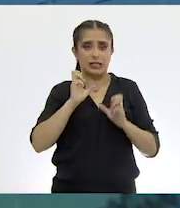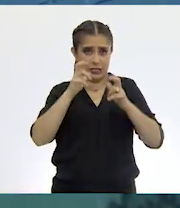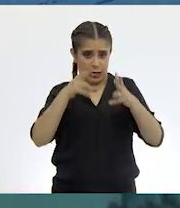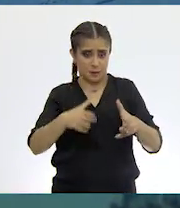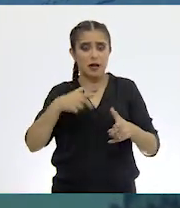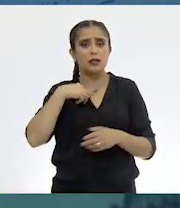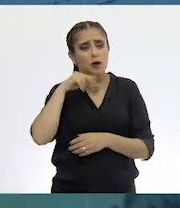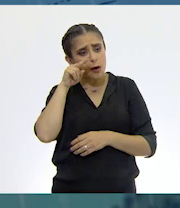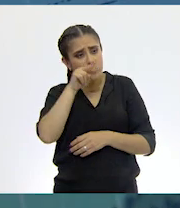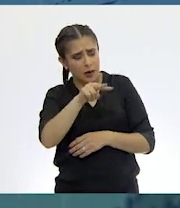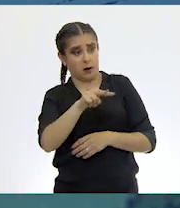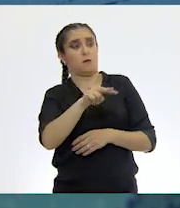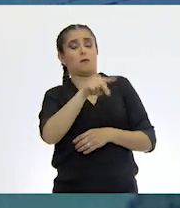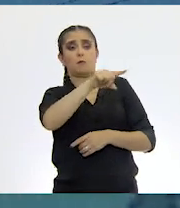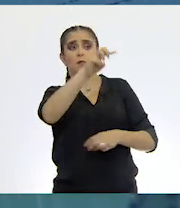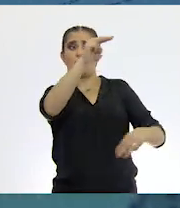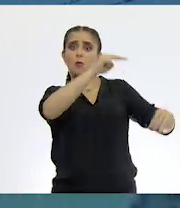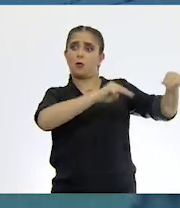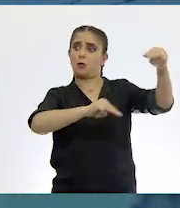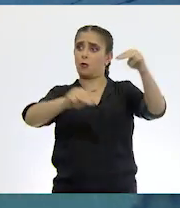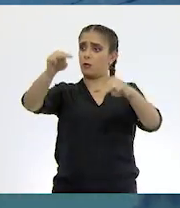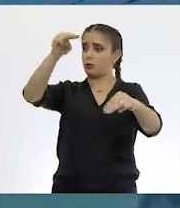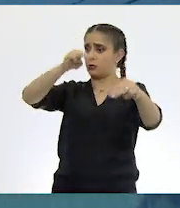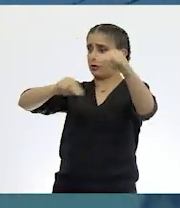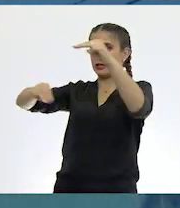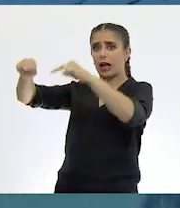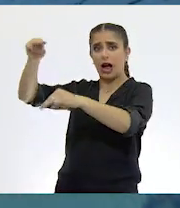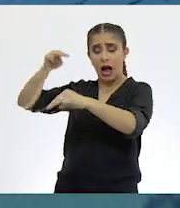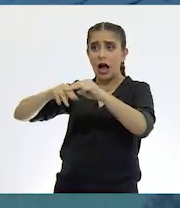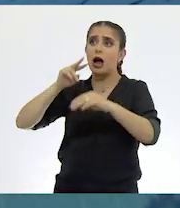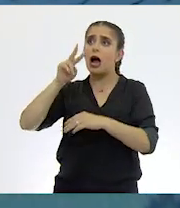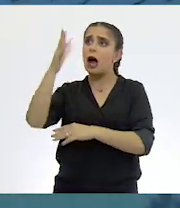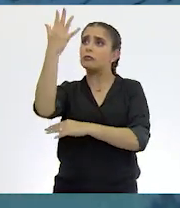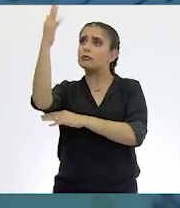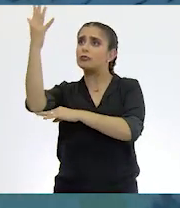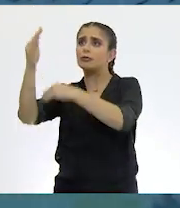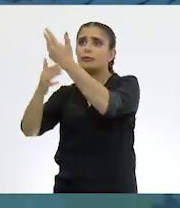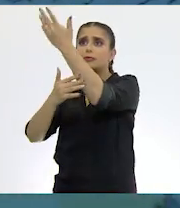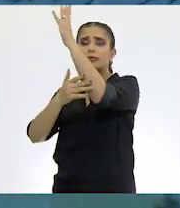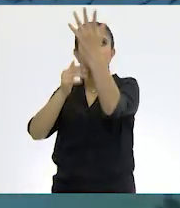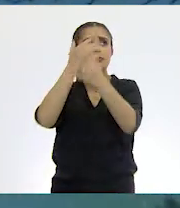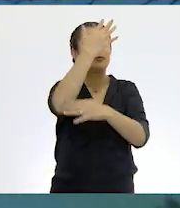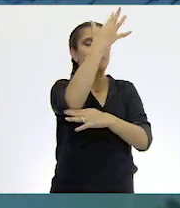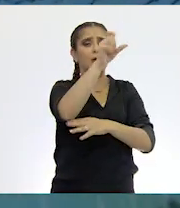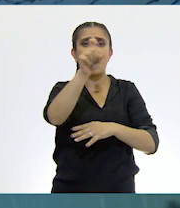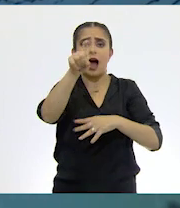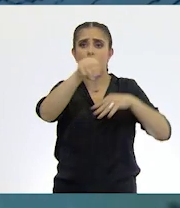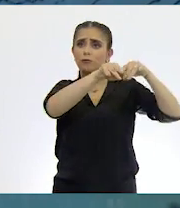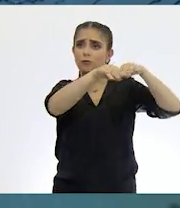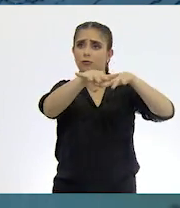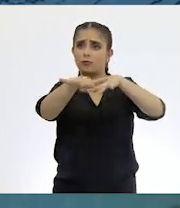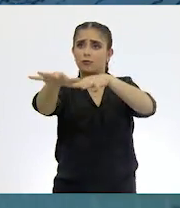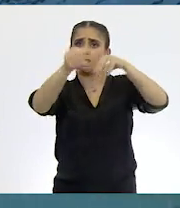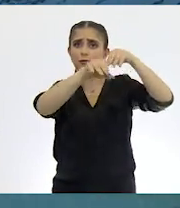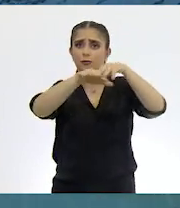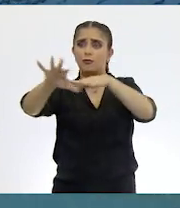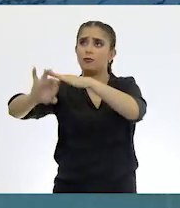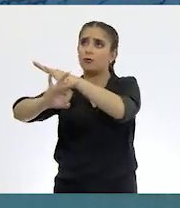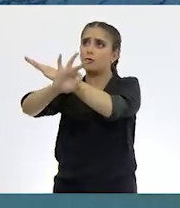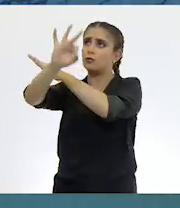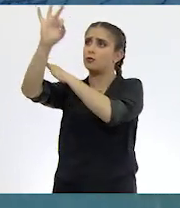montañas existen, son una masa de árboles y de agua, de una luz que se toca con los